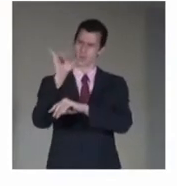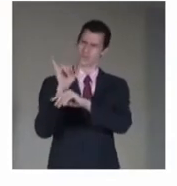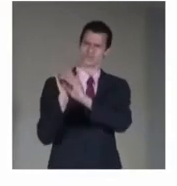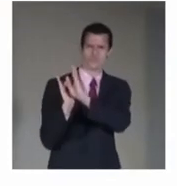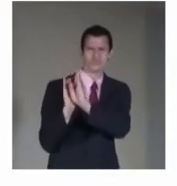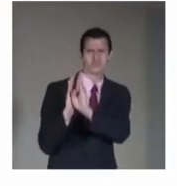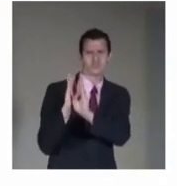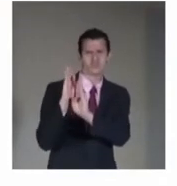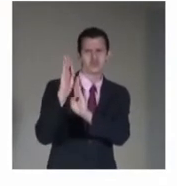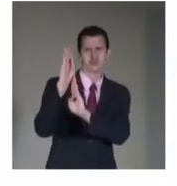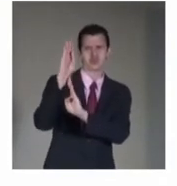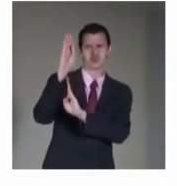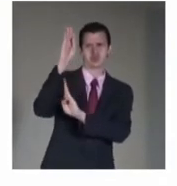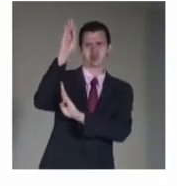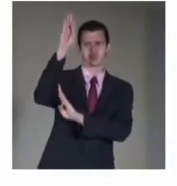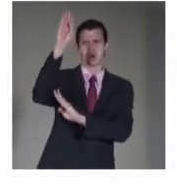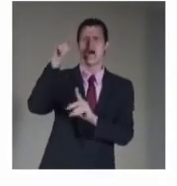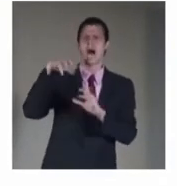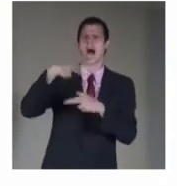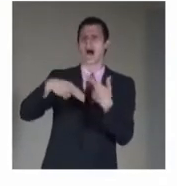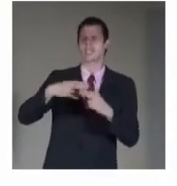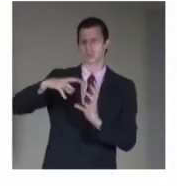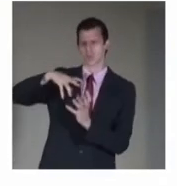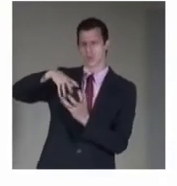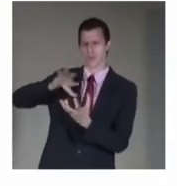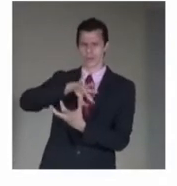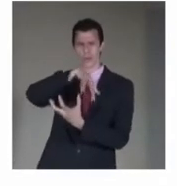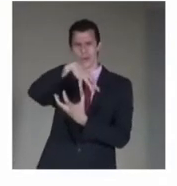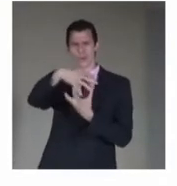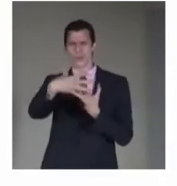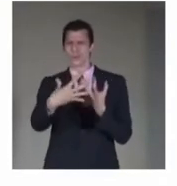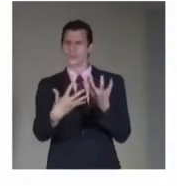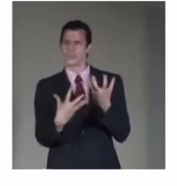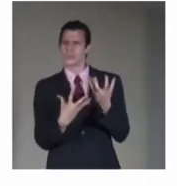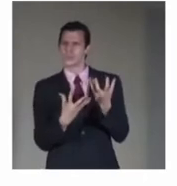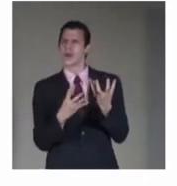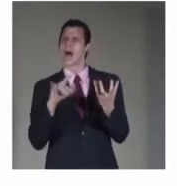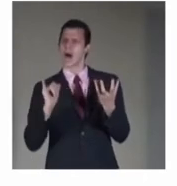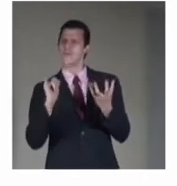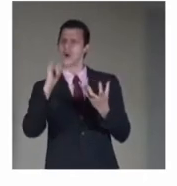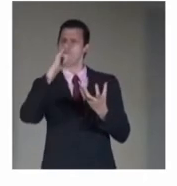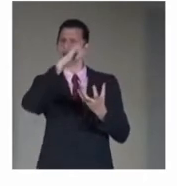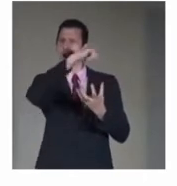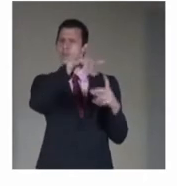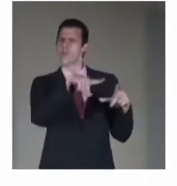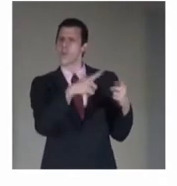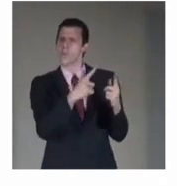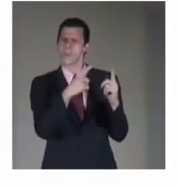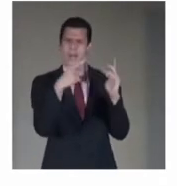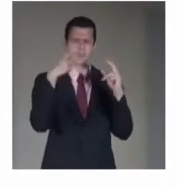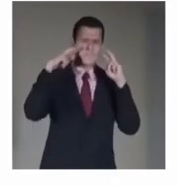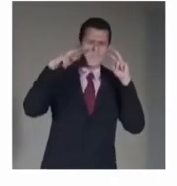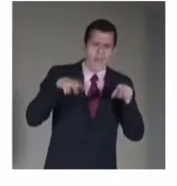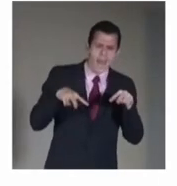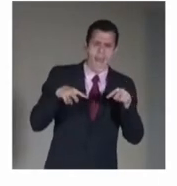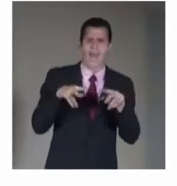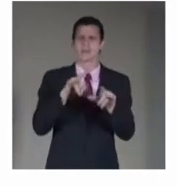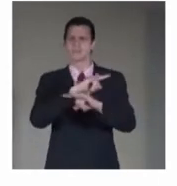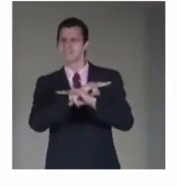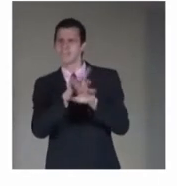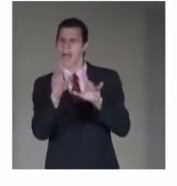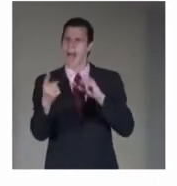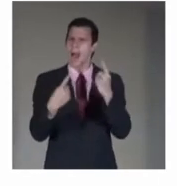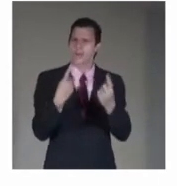secretas sin tripulación en el espacio y regresa a la tierra por eso se una pc de